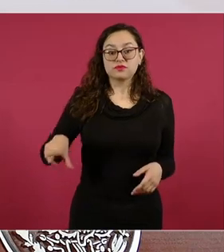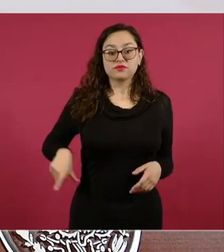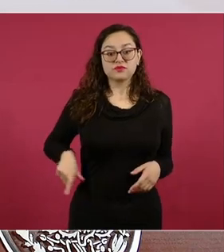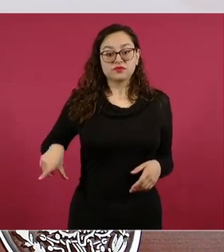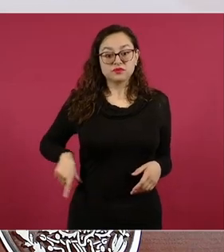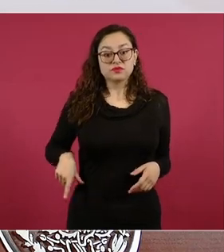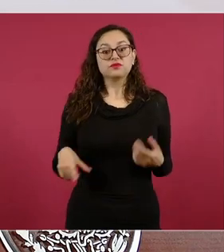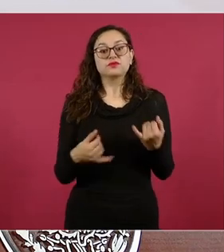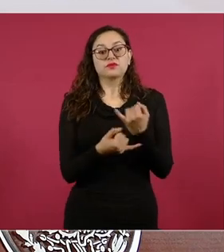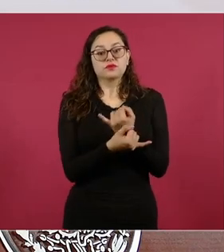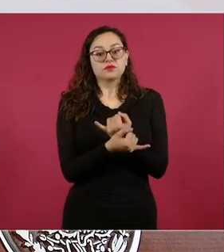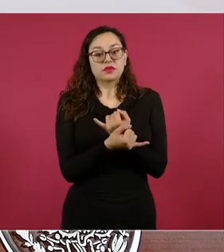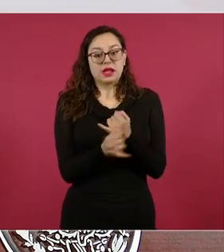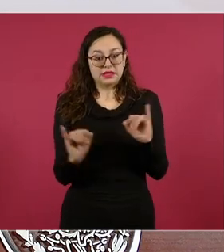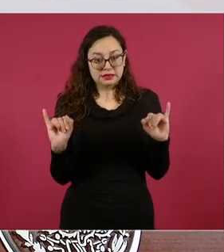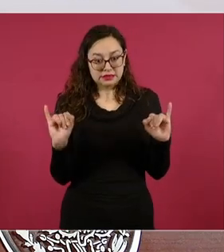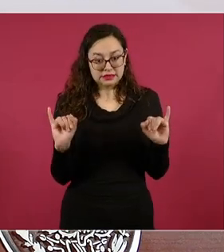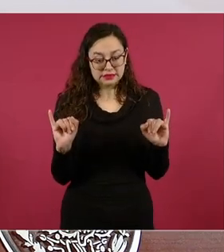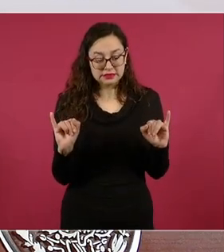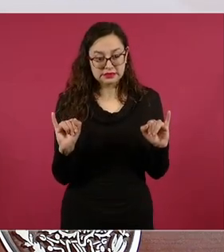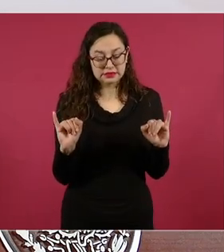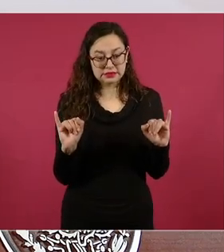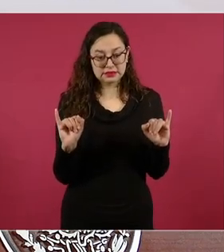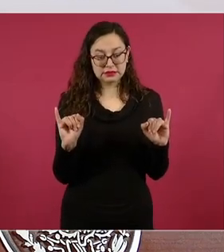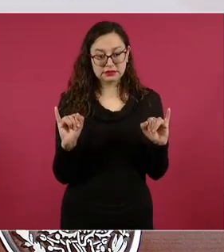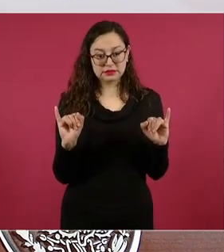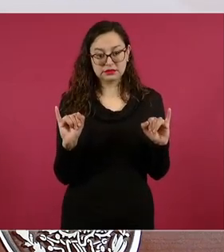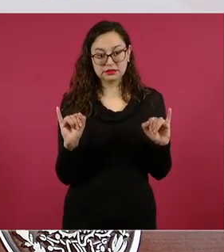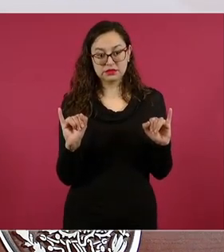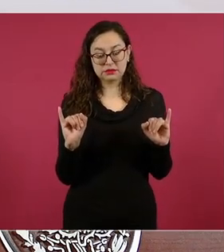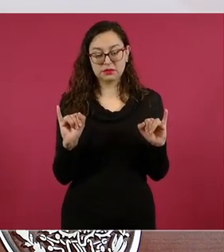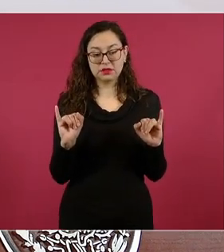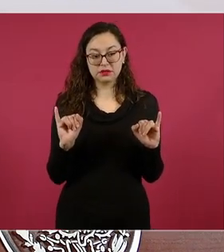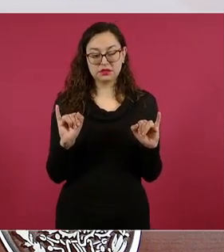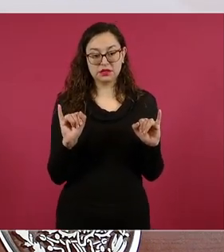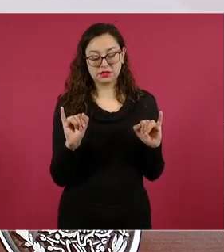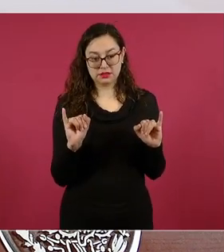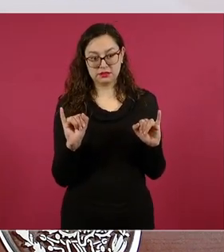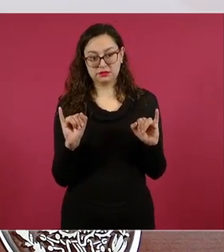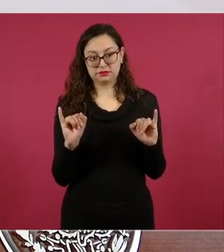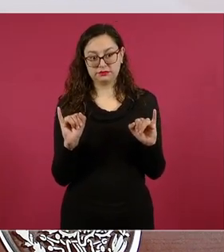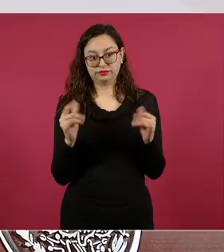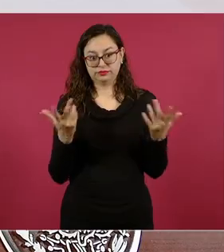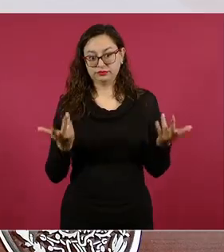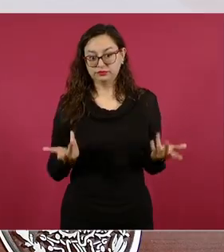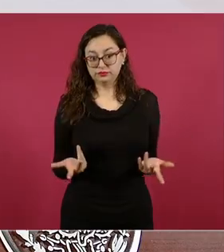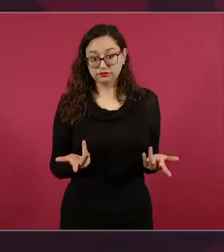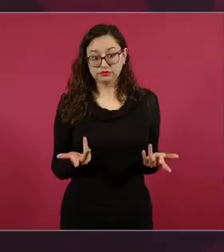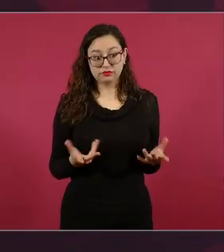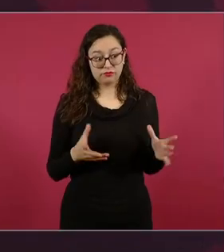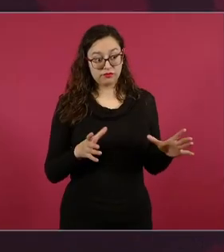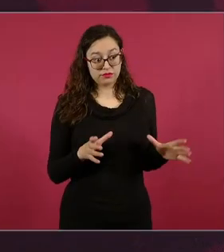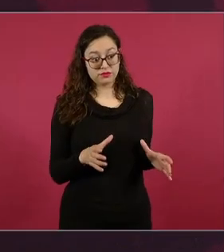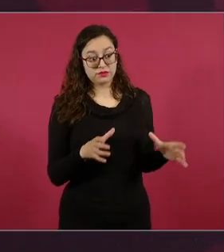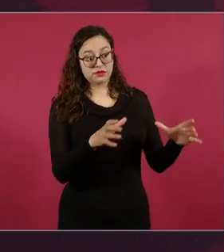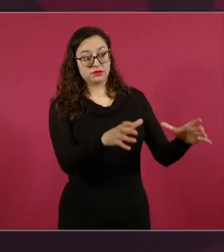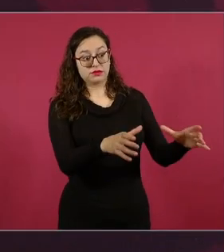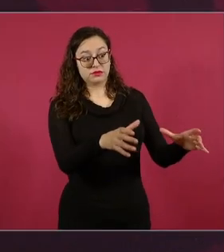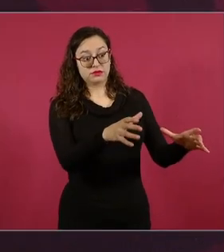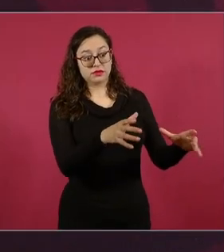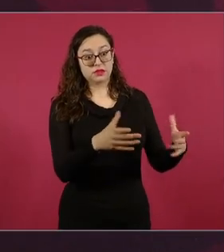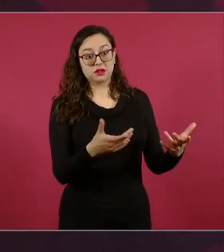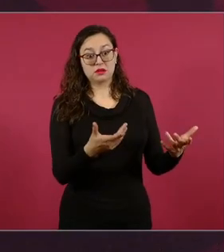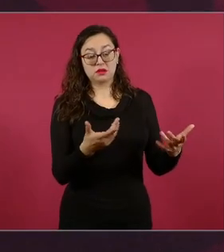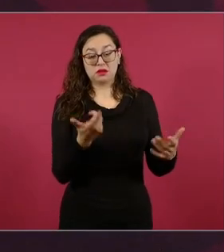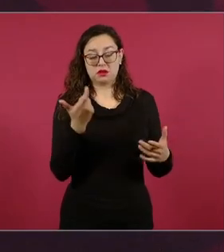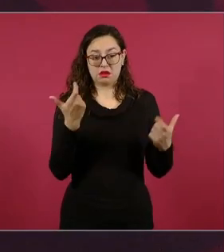independiente, no títere de los grupos de